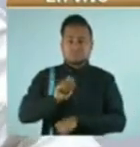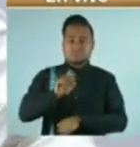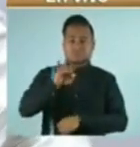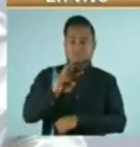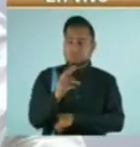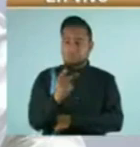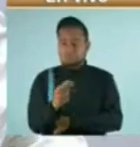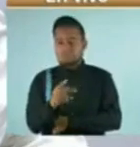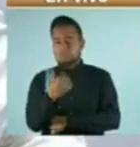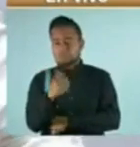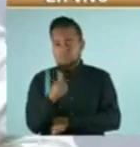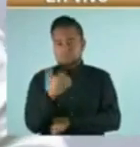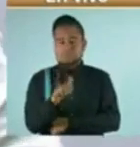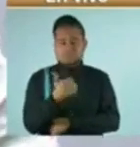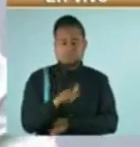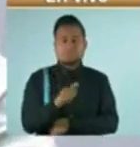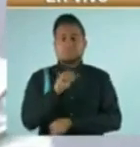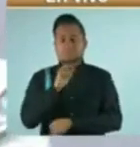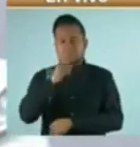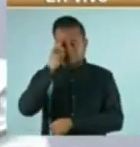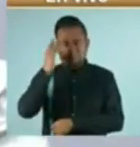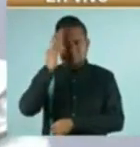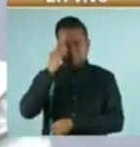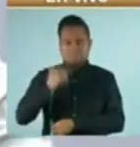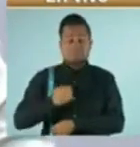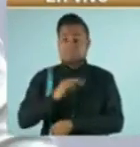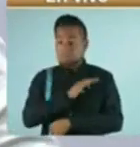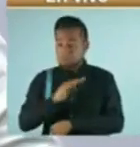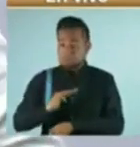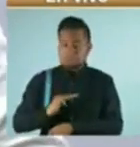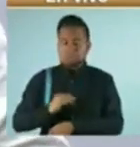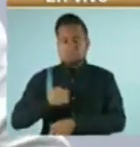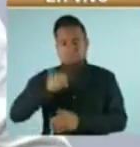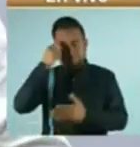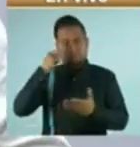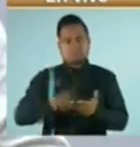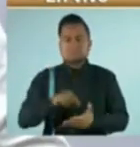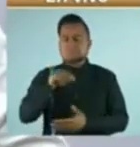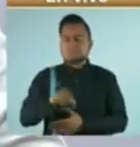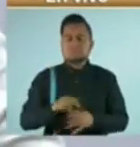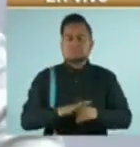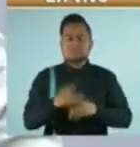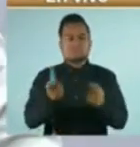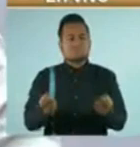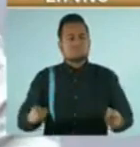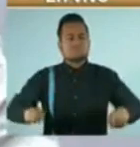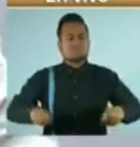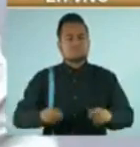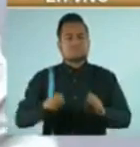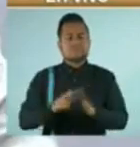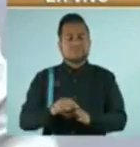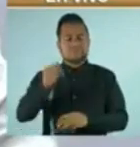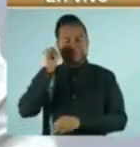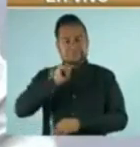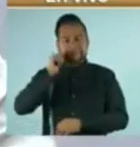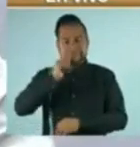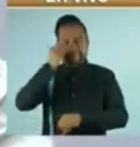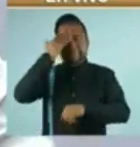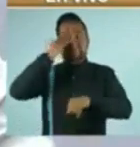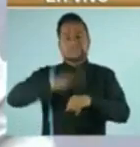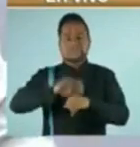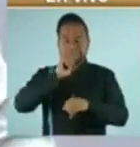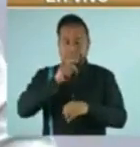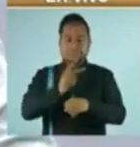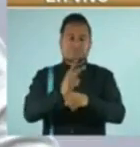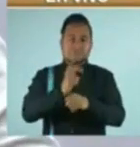25 de agosto en nuestra cabecera municipal, yo creo que va a ser una Guelaguetza inolvidable. Y también los